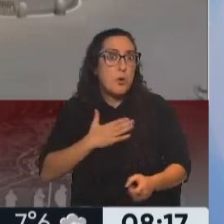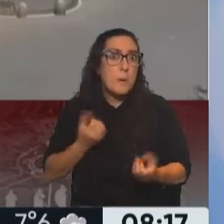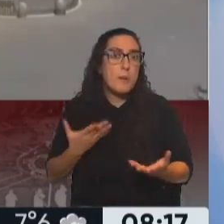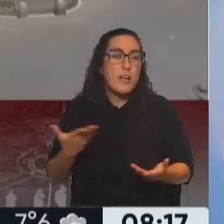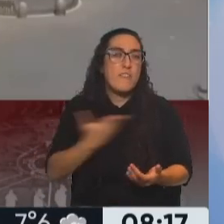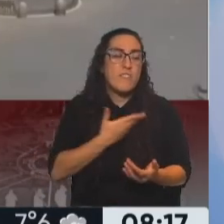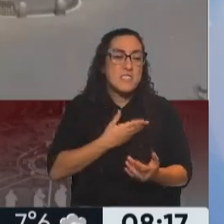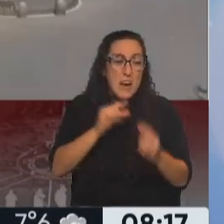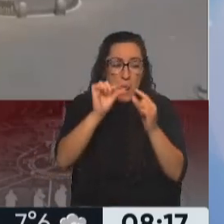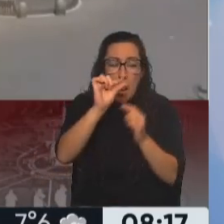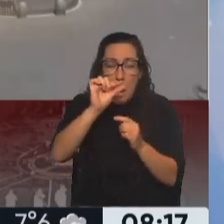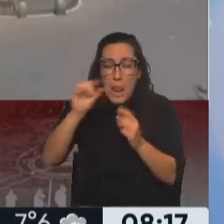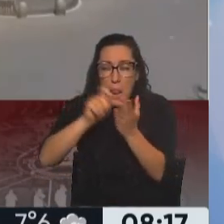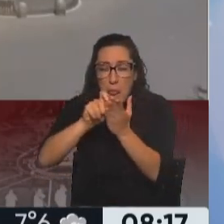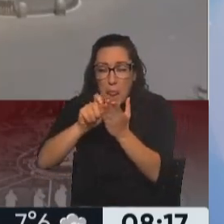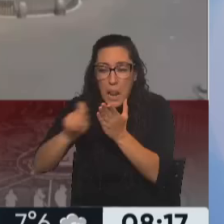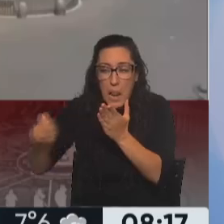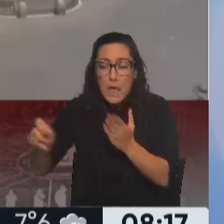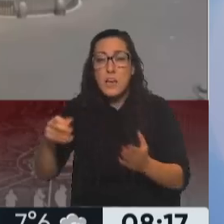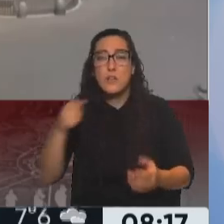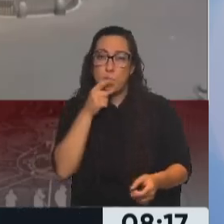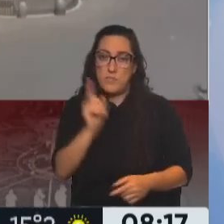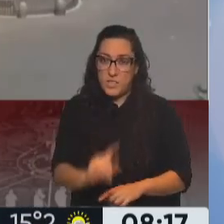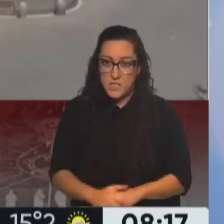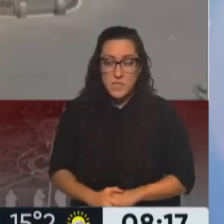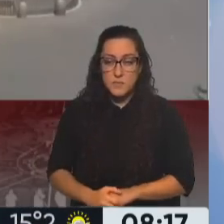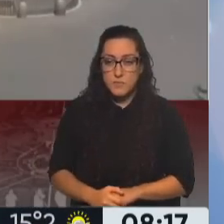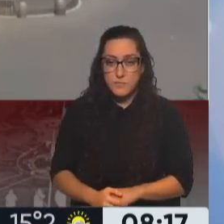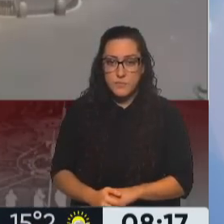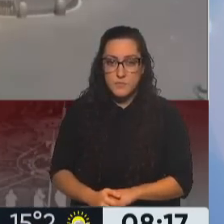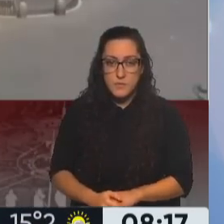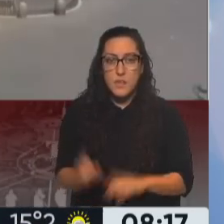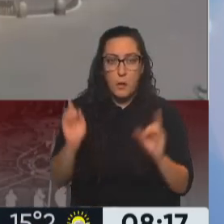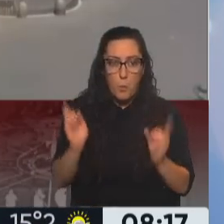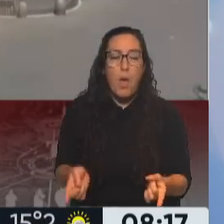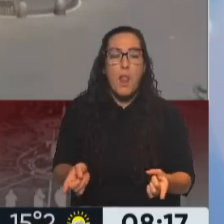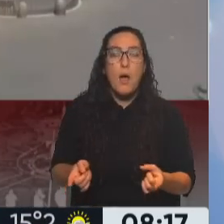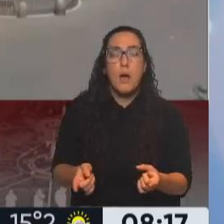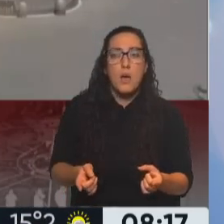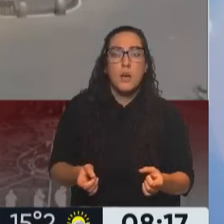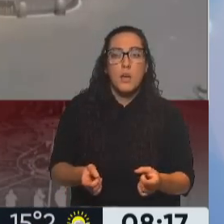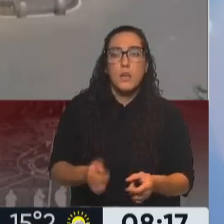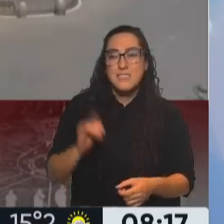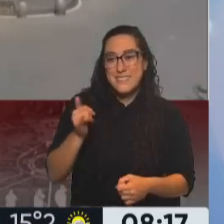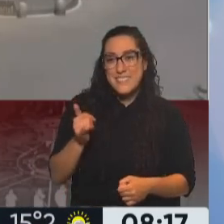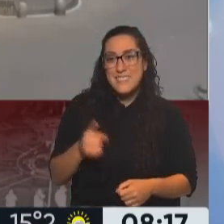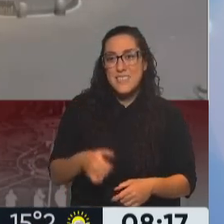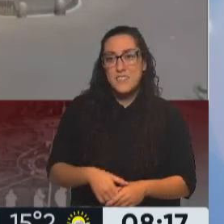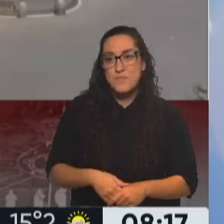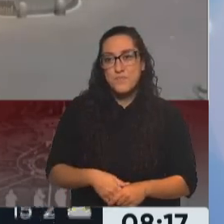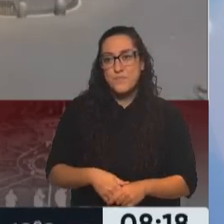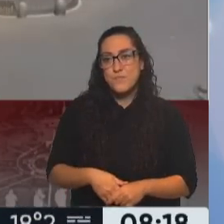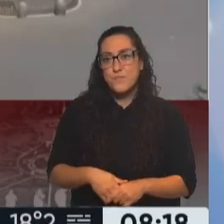de Bergoglio no es una letra fácil, claro. Pero sí, la verdad que yo me de las cosas